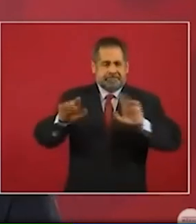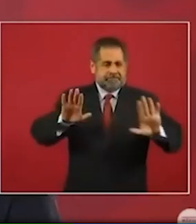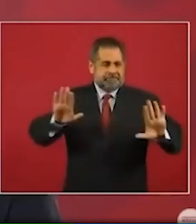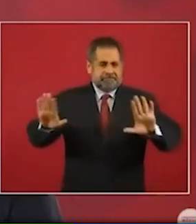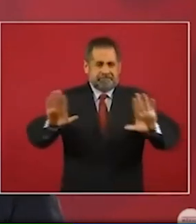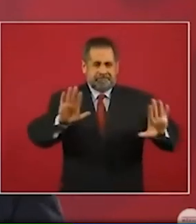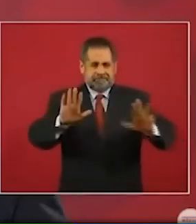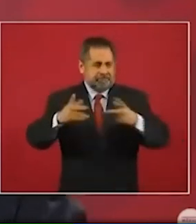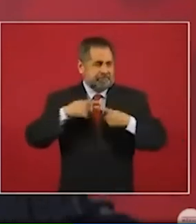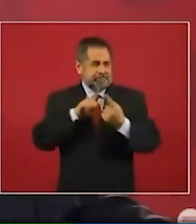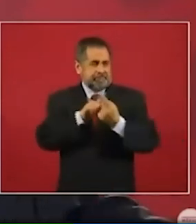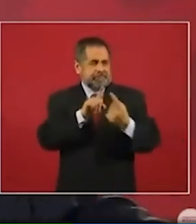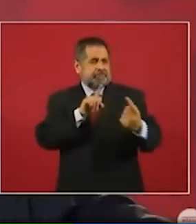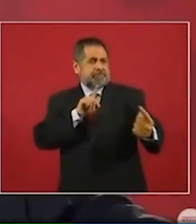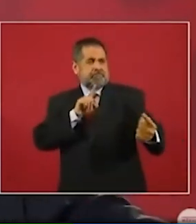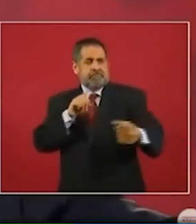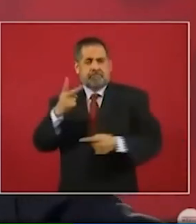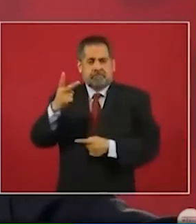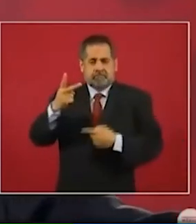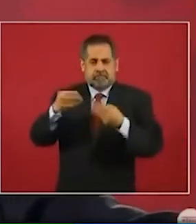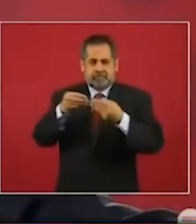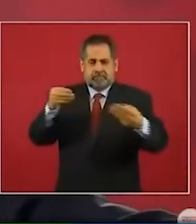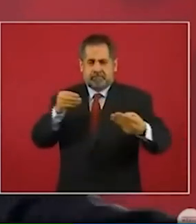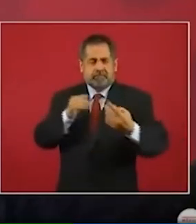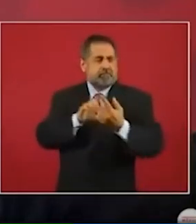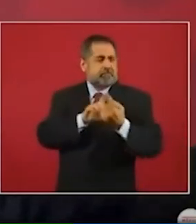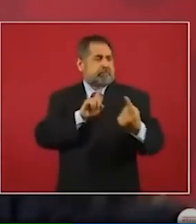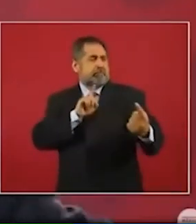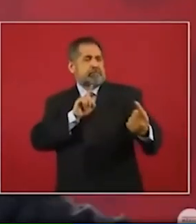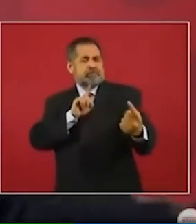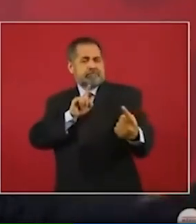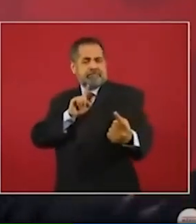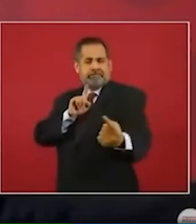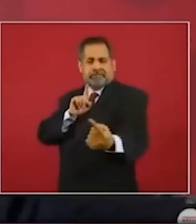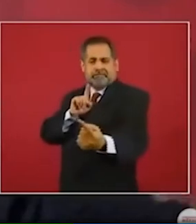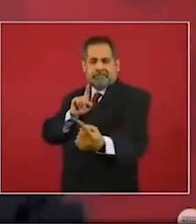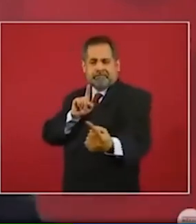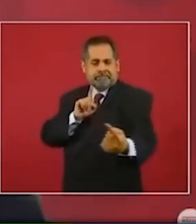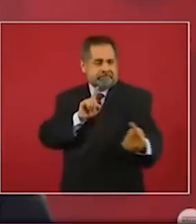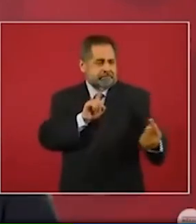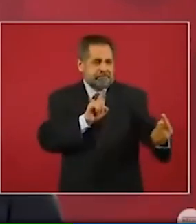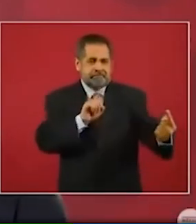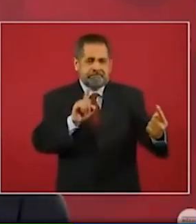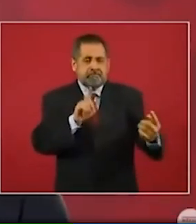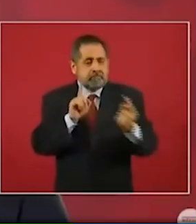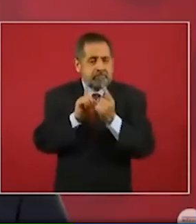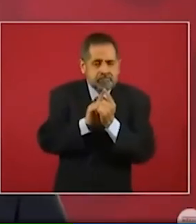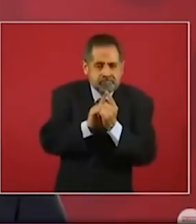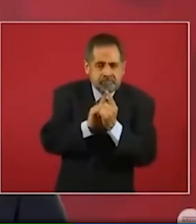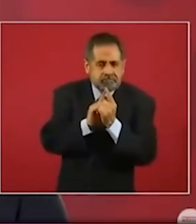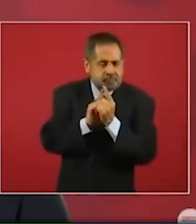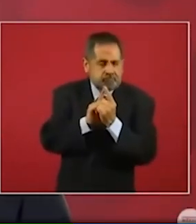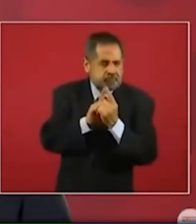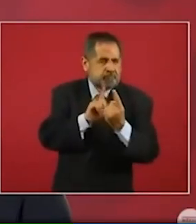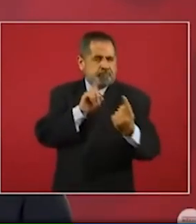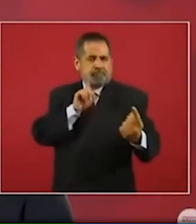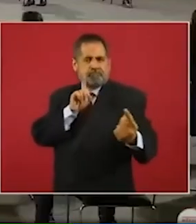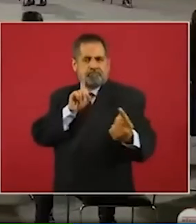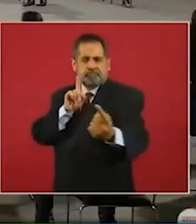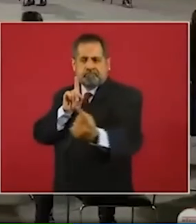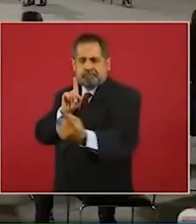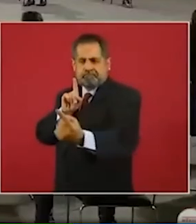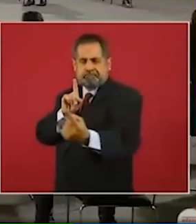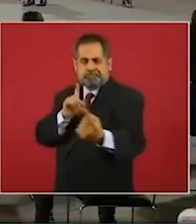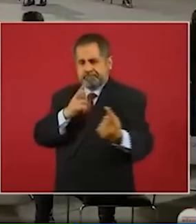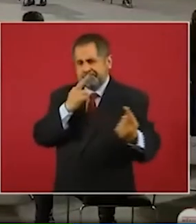personal, a dos metros de distancia de todas las demás personas en la mayor parte del tiempo posible.